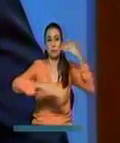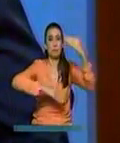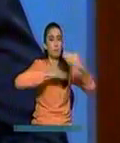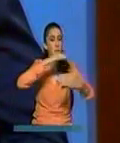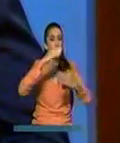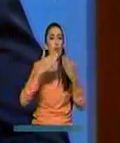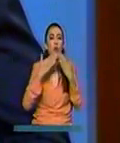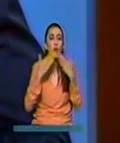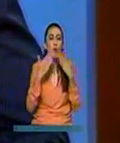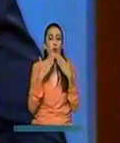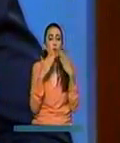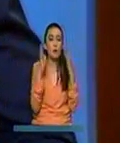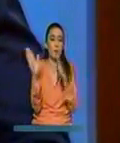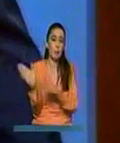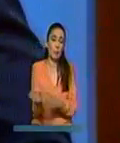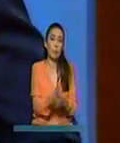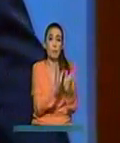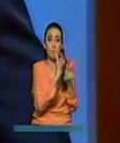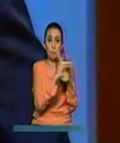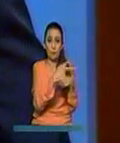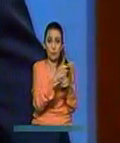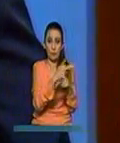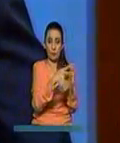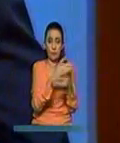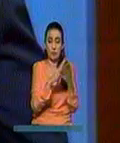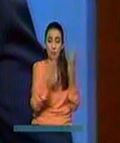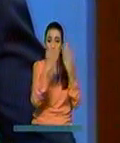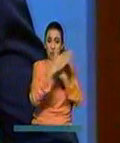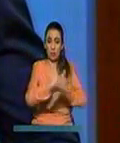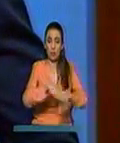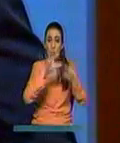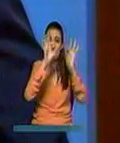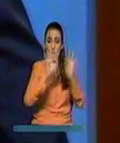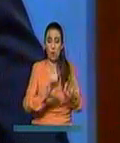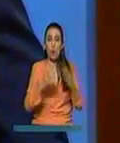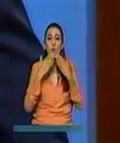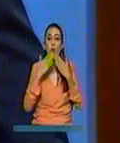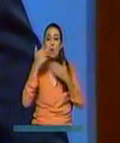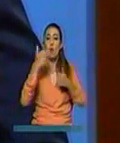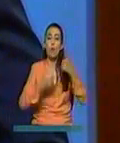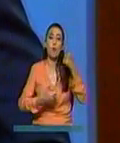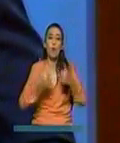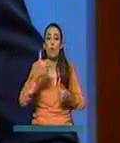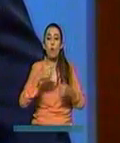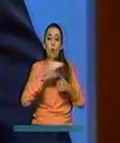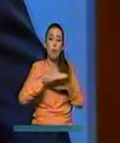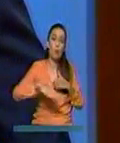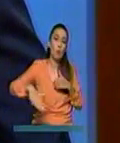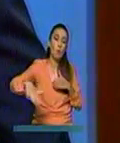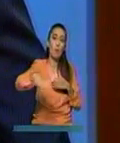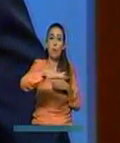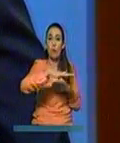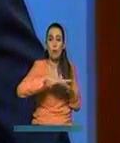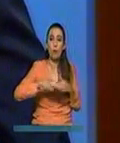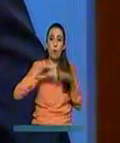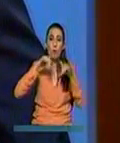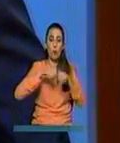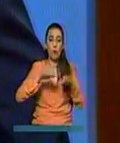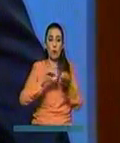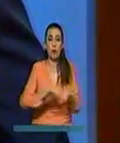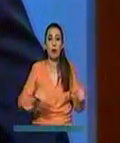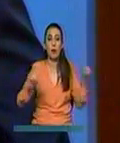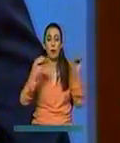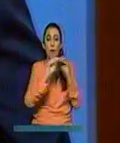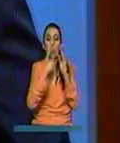que la gente conozca este producto. Que si bien es cerveza, es diferente a la cerveza industrial,